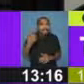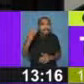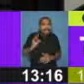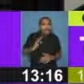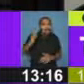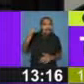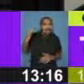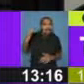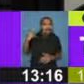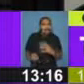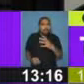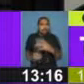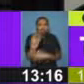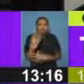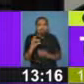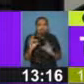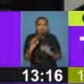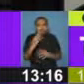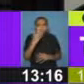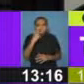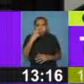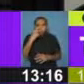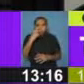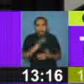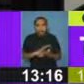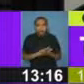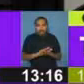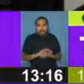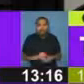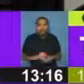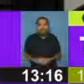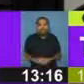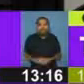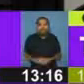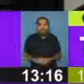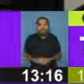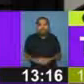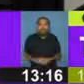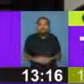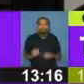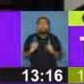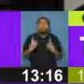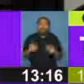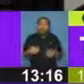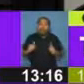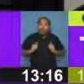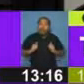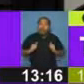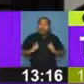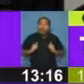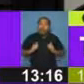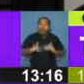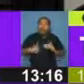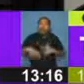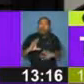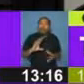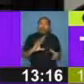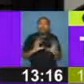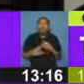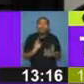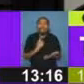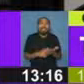estamos construyendo la escuela Perdón estamos a la espera una nueva licitación porque cayó la empresa que